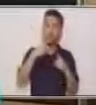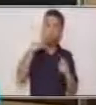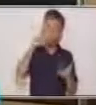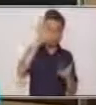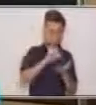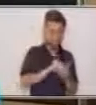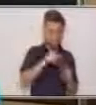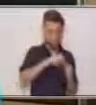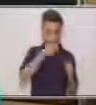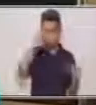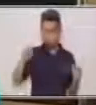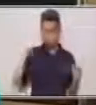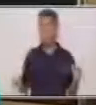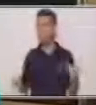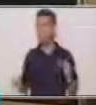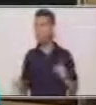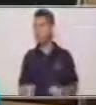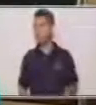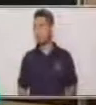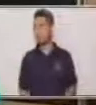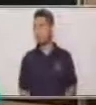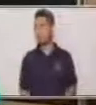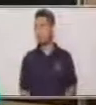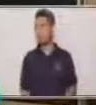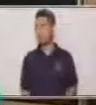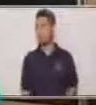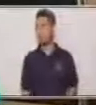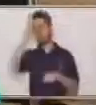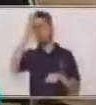ejercitarte. Creo que el día de hoy,